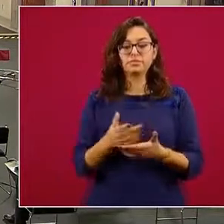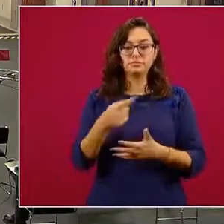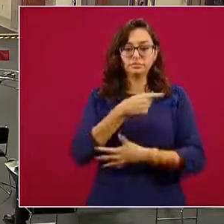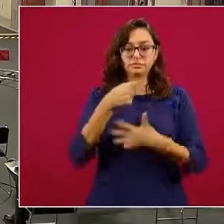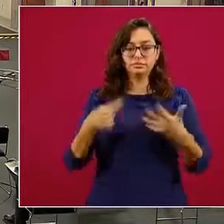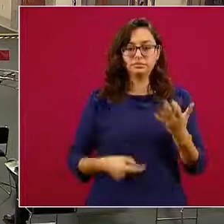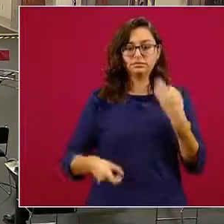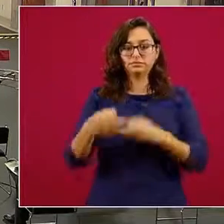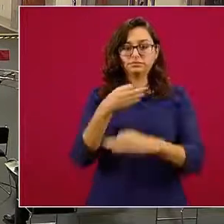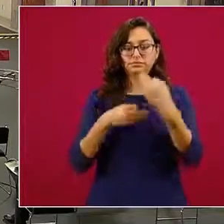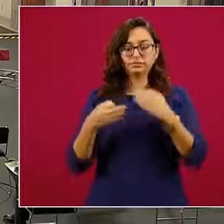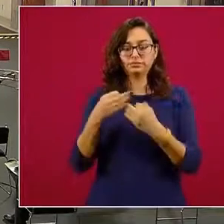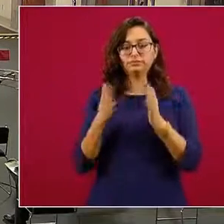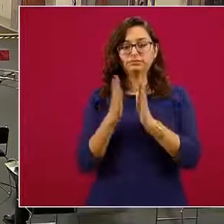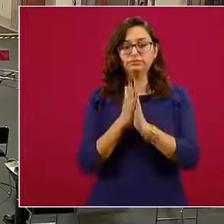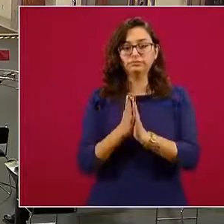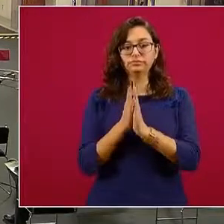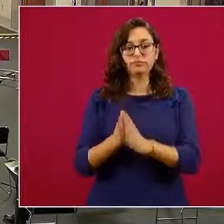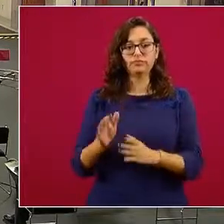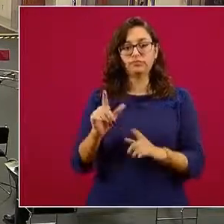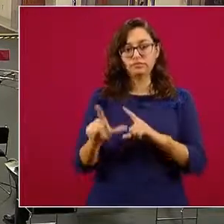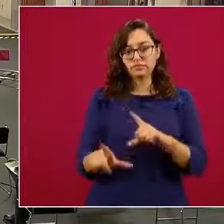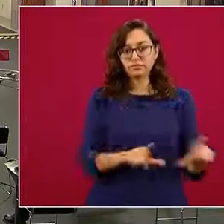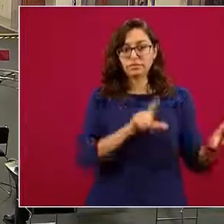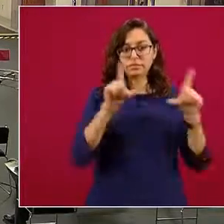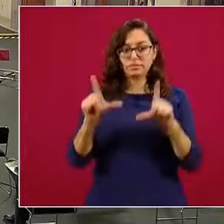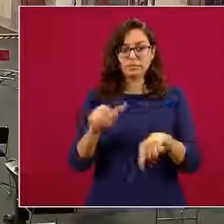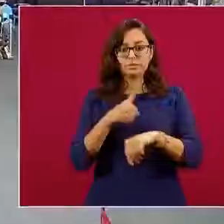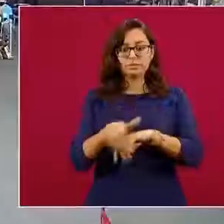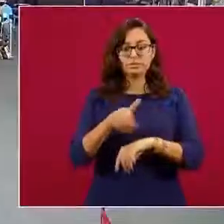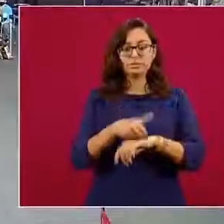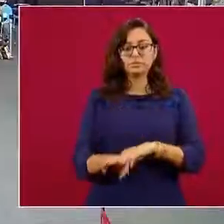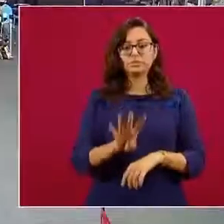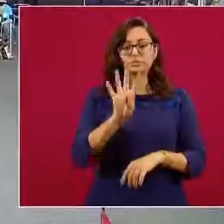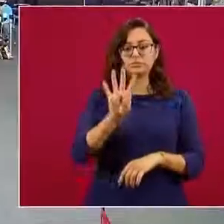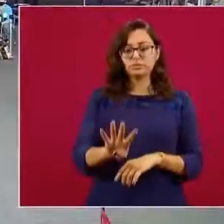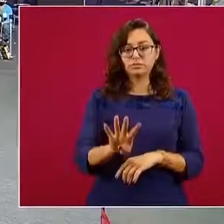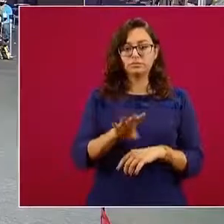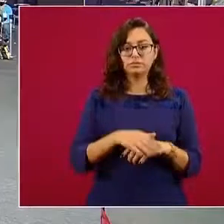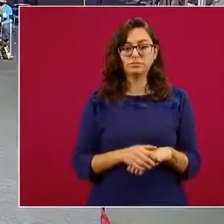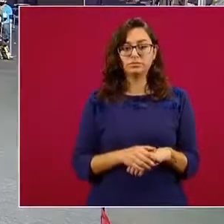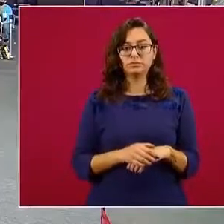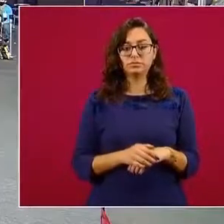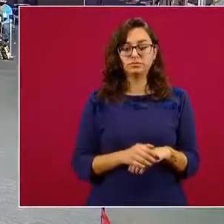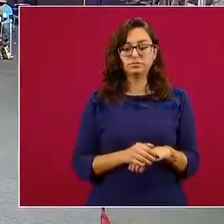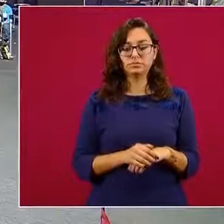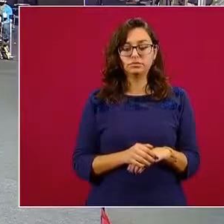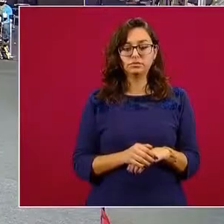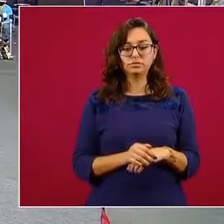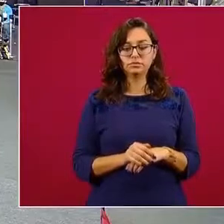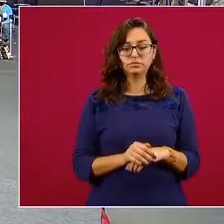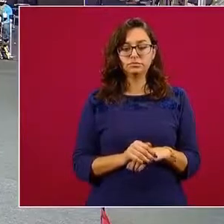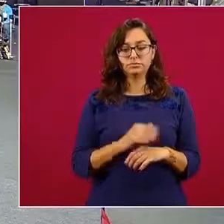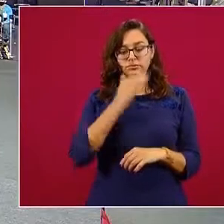favor, directamente a la diapositiva número 4, que arriba dice 2, si mal no recuerdo.